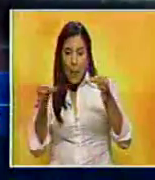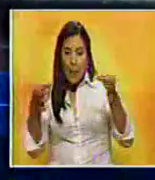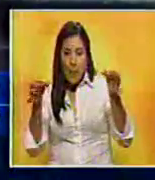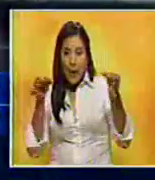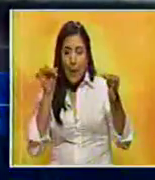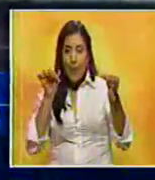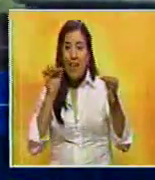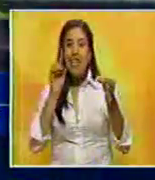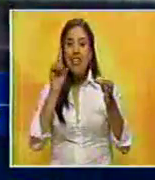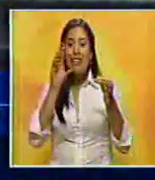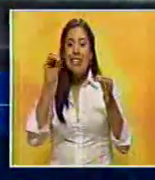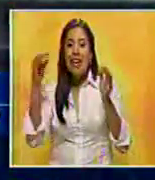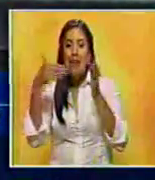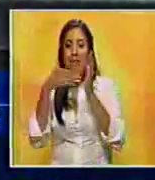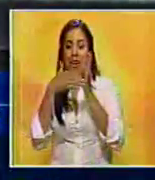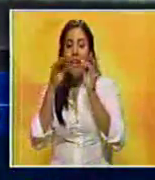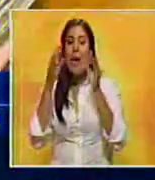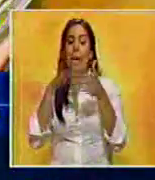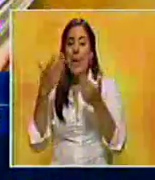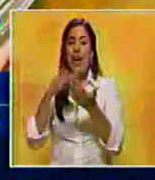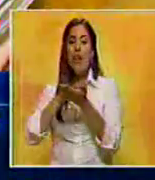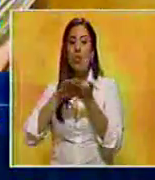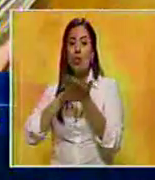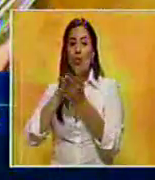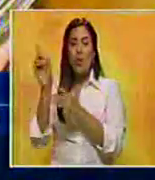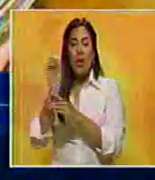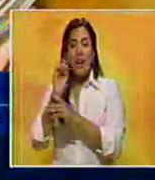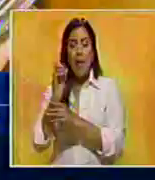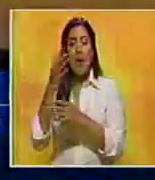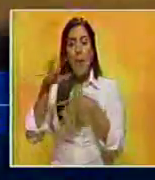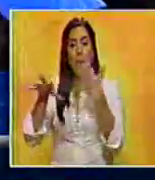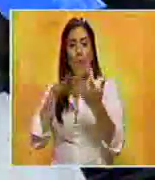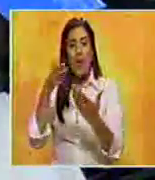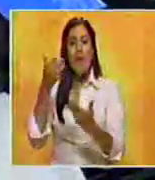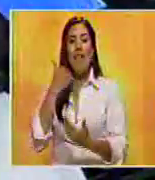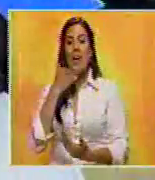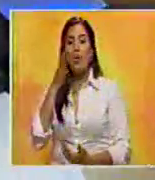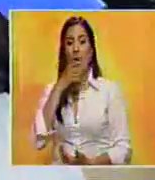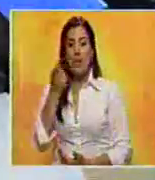contratar la fabricación a fin de resolver de manera inmediata el problema de la falta de efectivo.